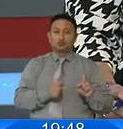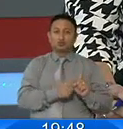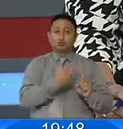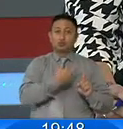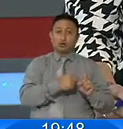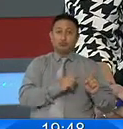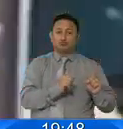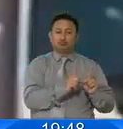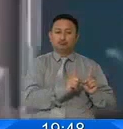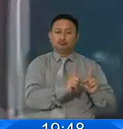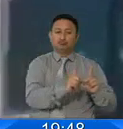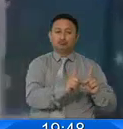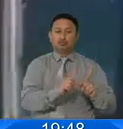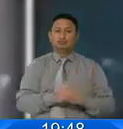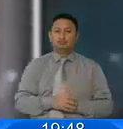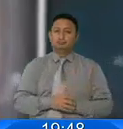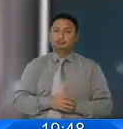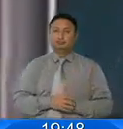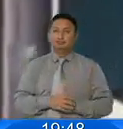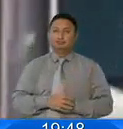hijo.